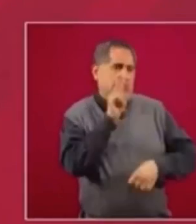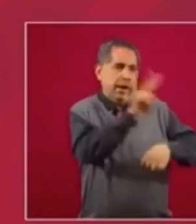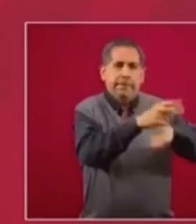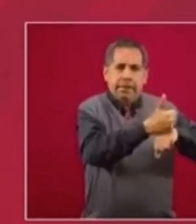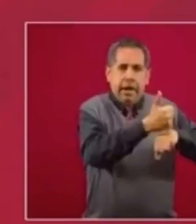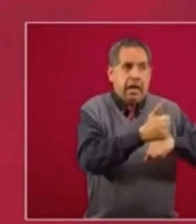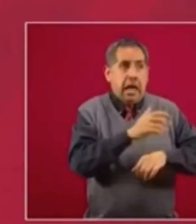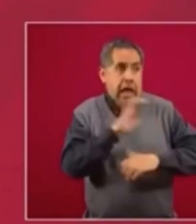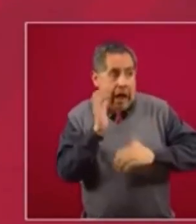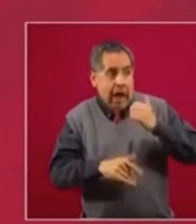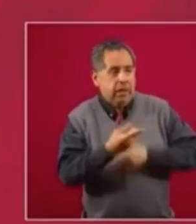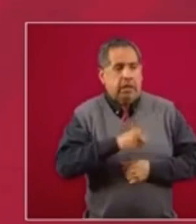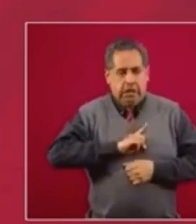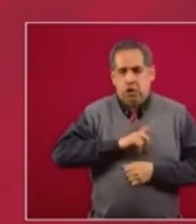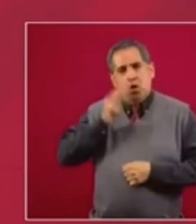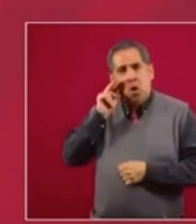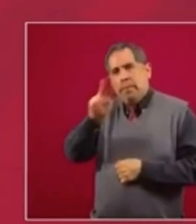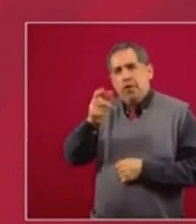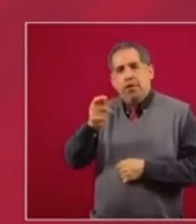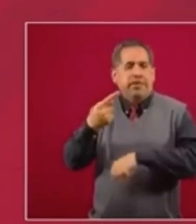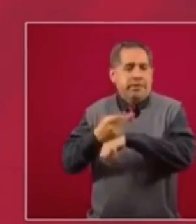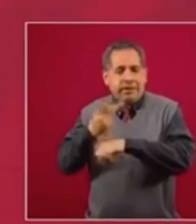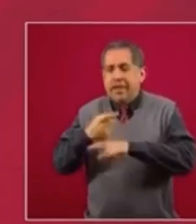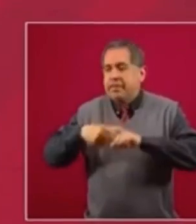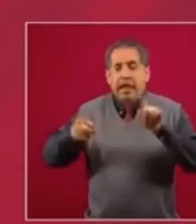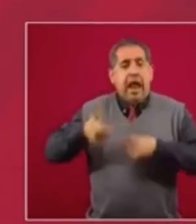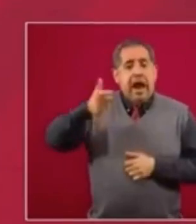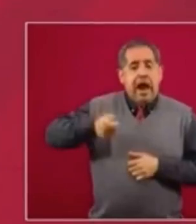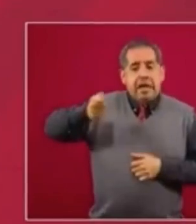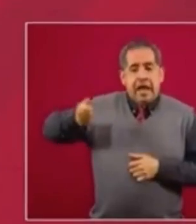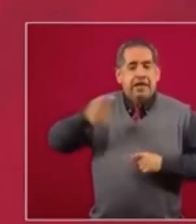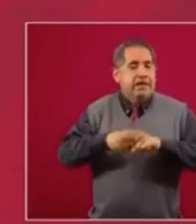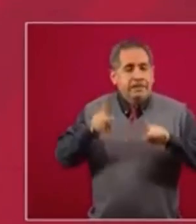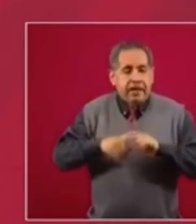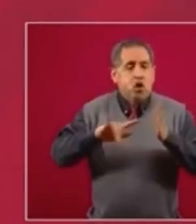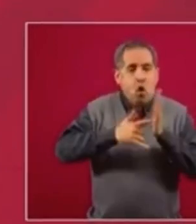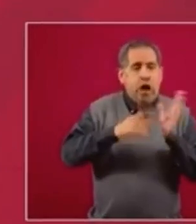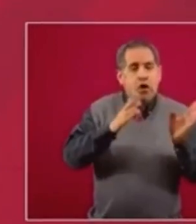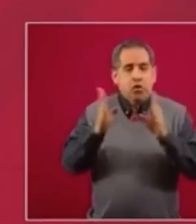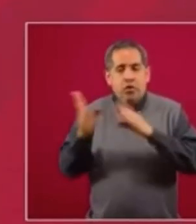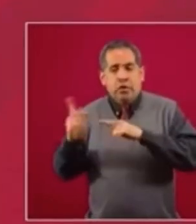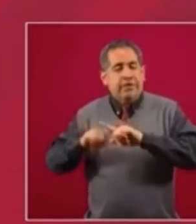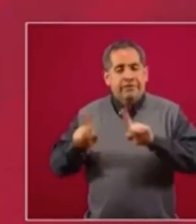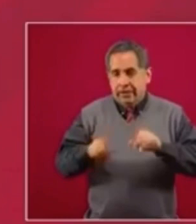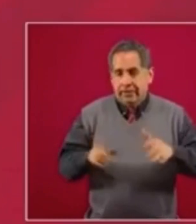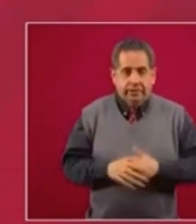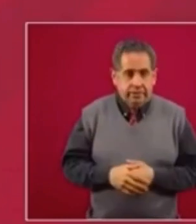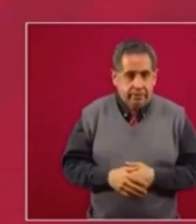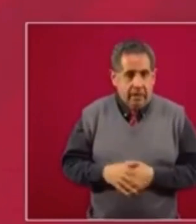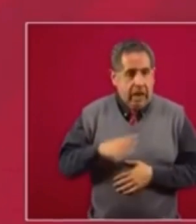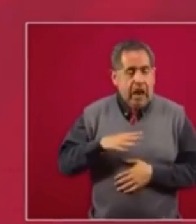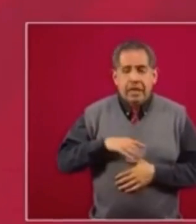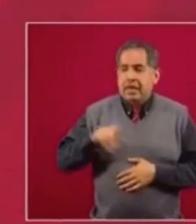etcétera. Entonces se tiene programado un canal específico y en horarios diferentes. Y hay un servicio